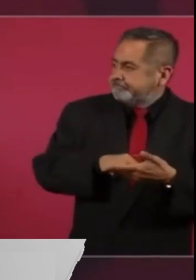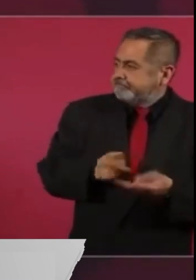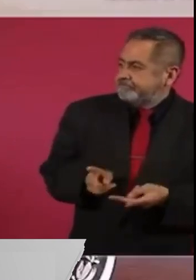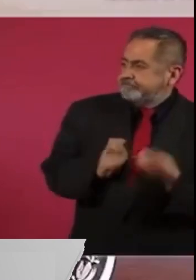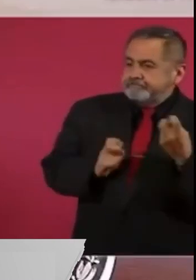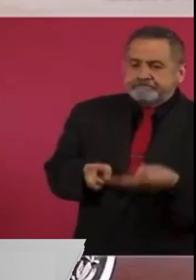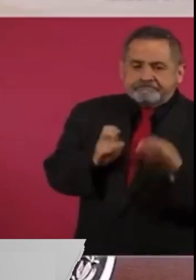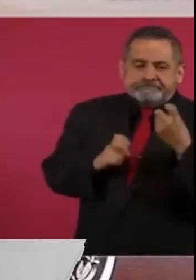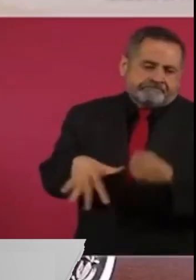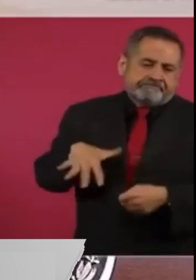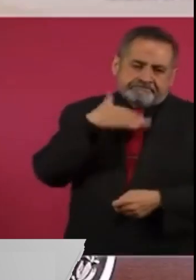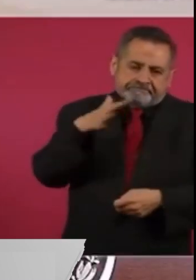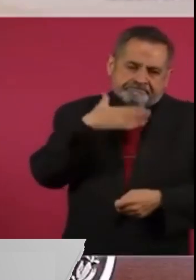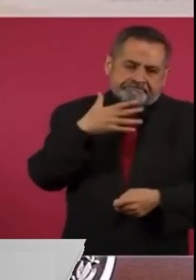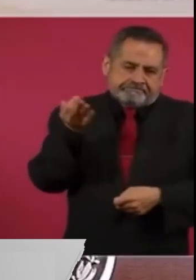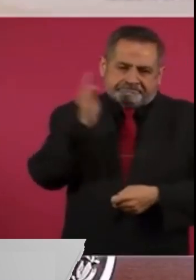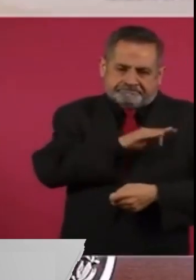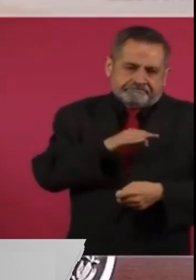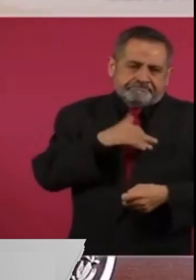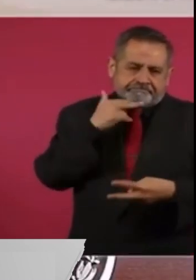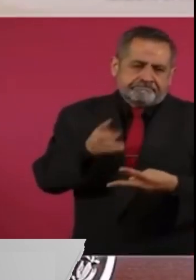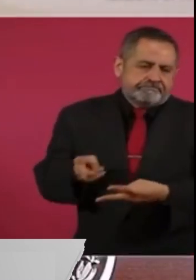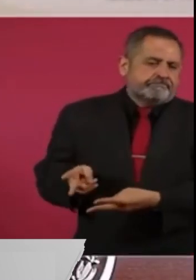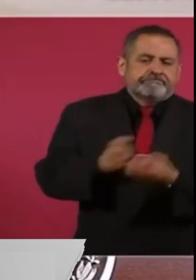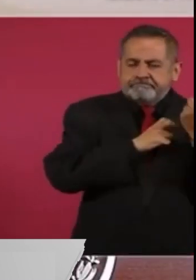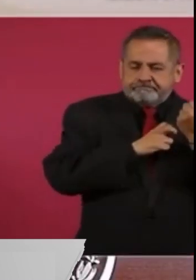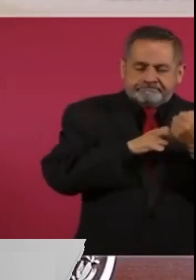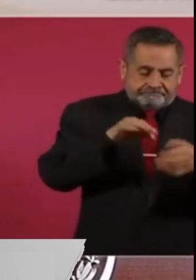Se robaron la elección.